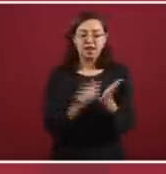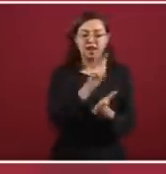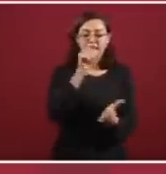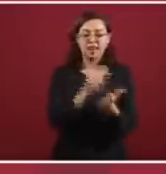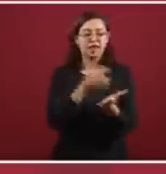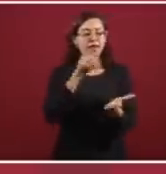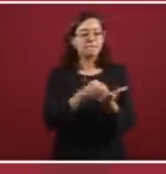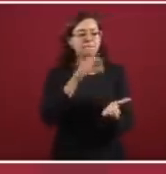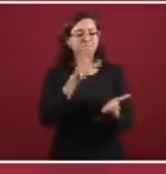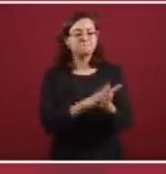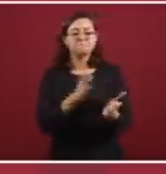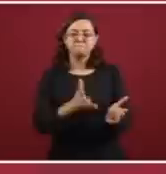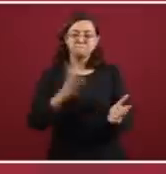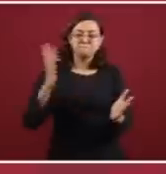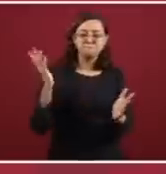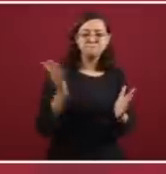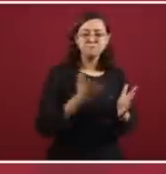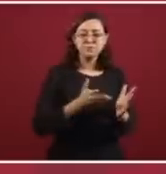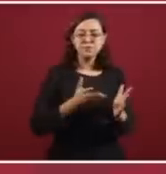por